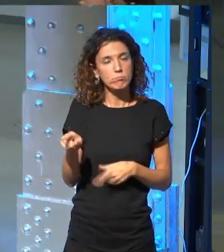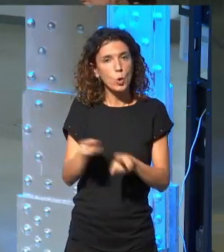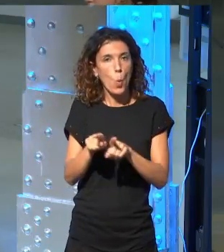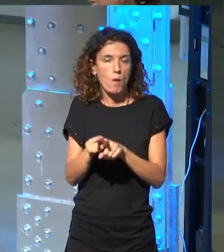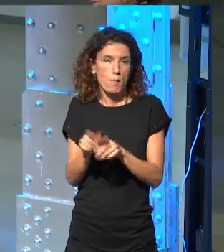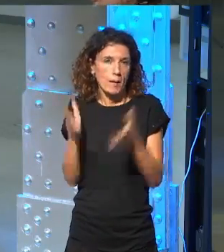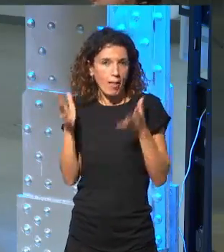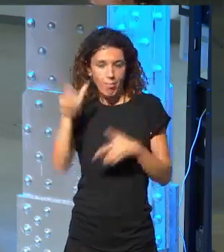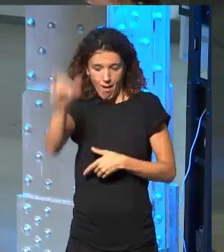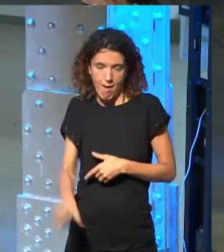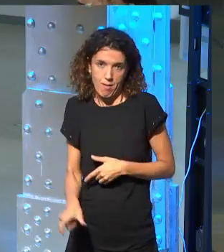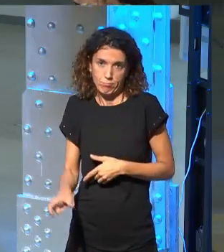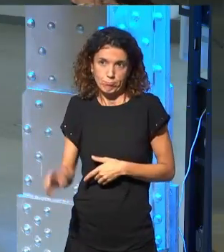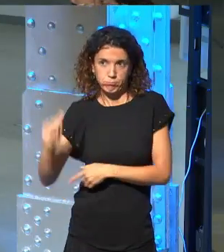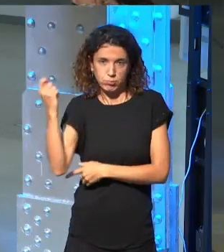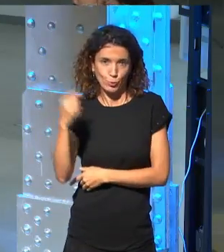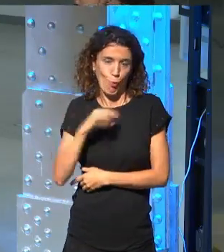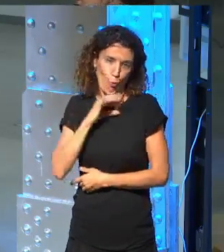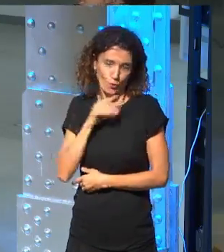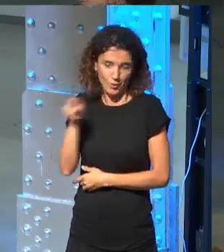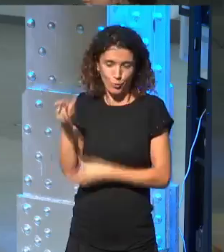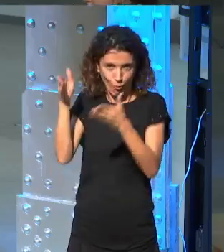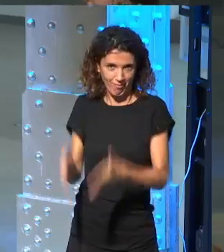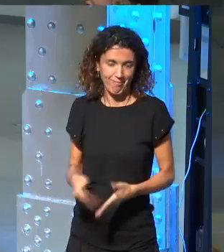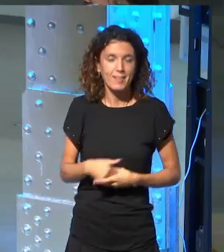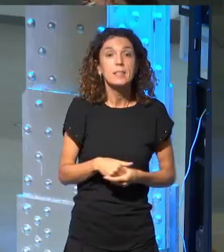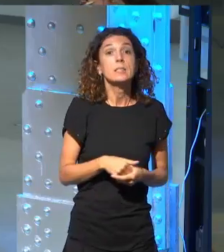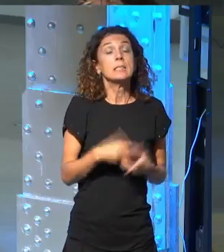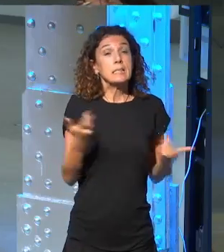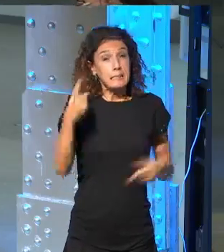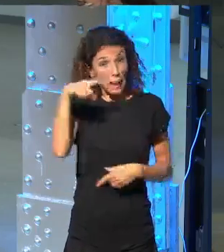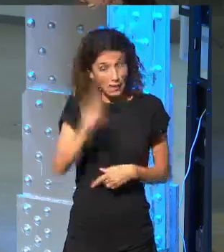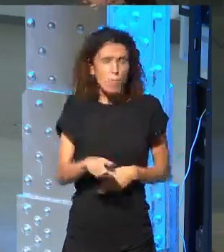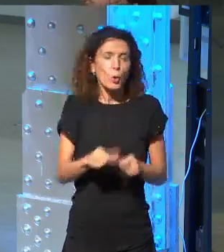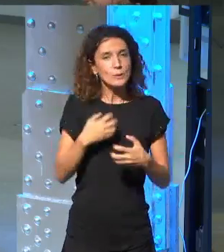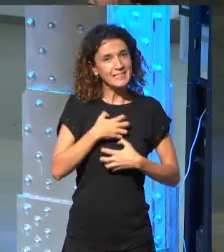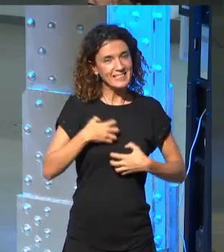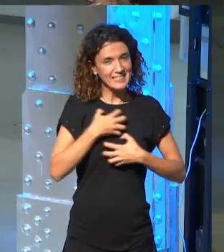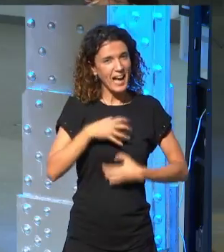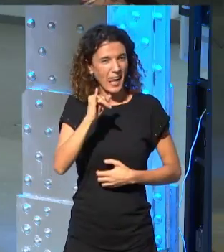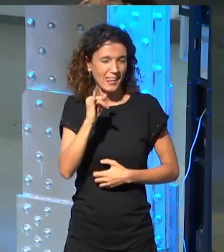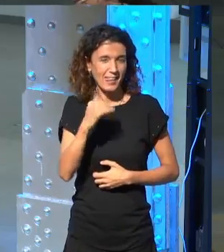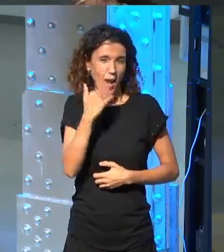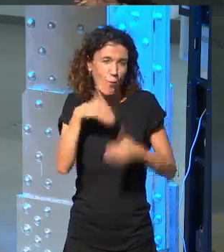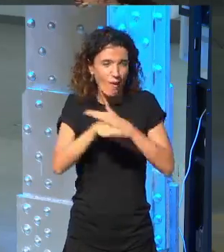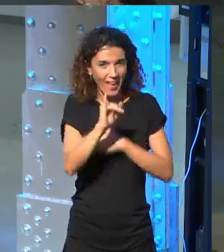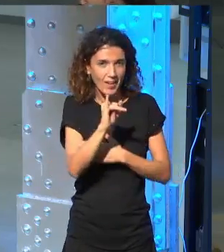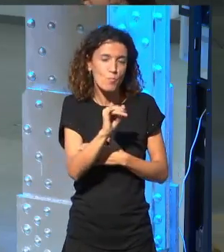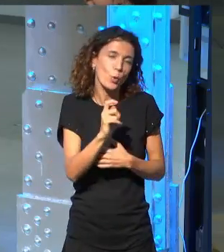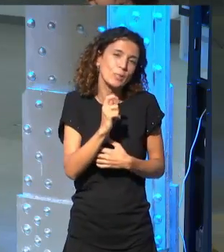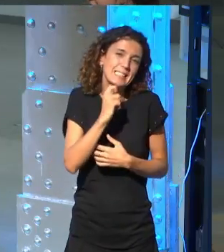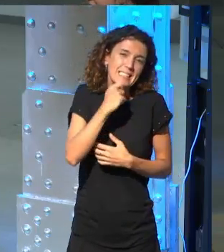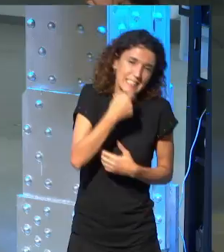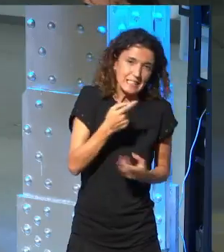me encanta que le haya pasado a él, precisamente. Eso siento, decimos todos. Y un poco de resquemor también, pero... Resquemor